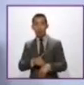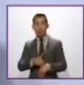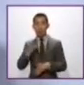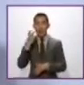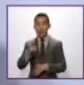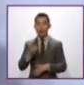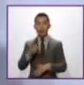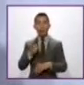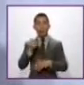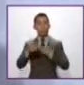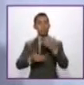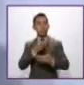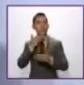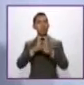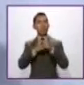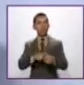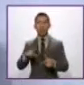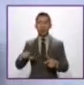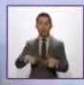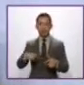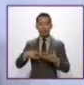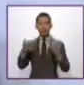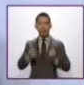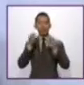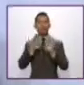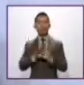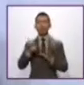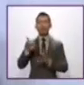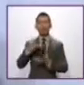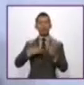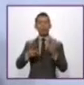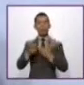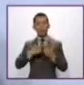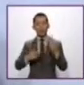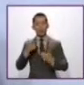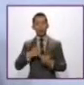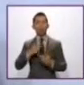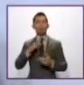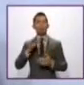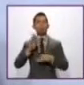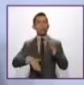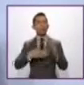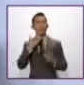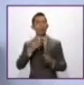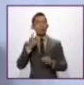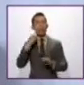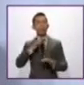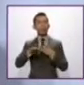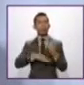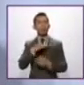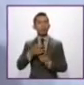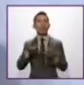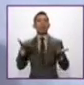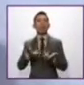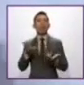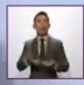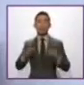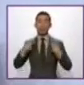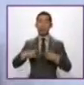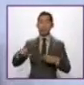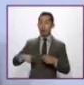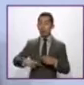a sacar adelante al Estado, reactivando la economía. La fórmula para que nos vaya bien a todos es que los gobernantes y